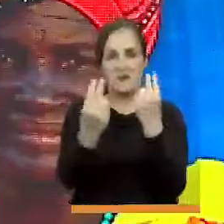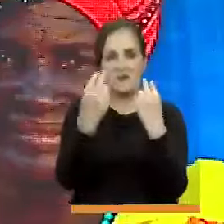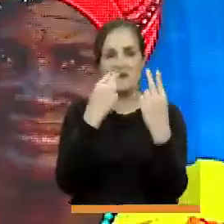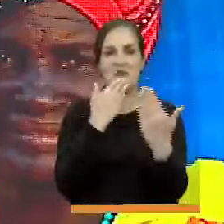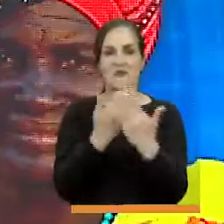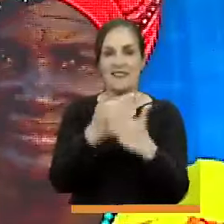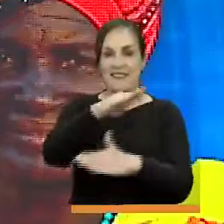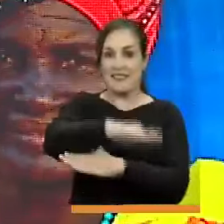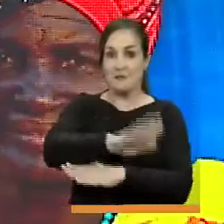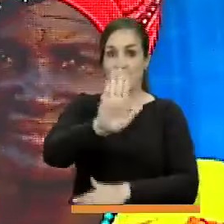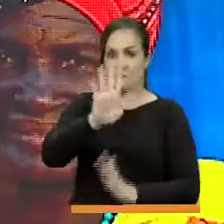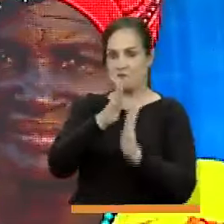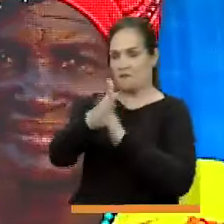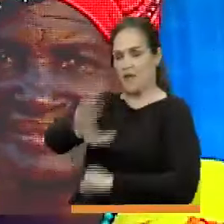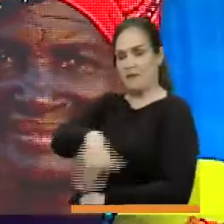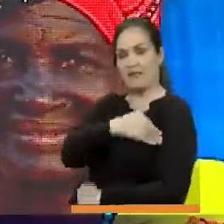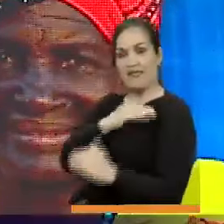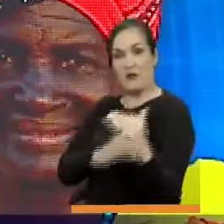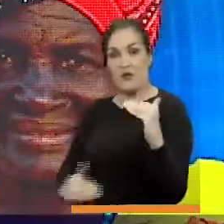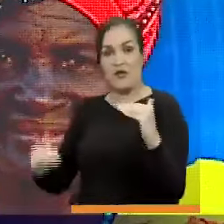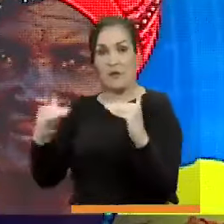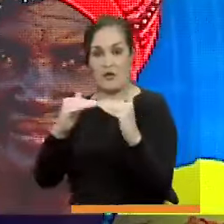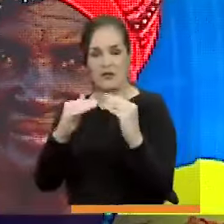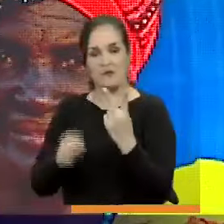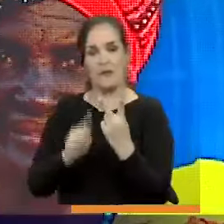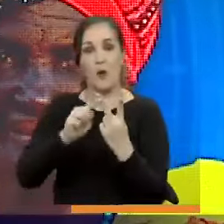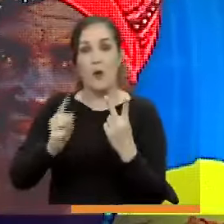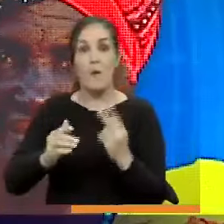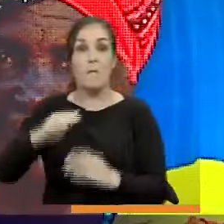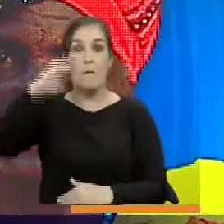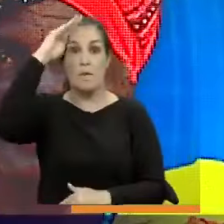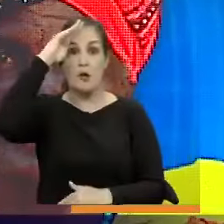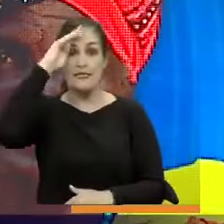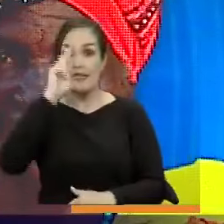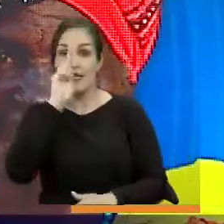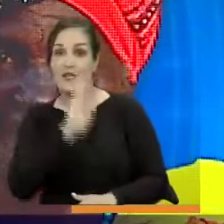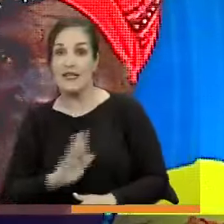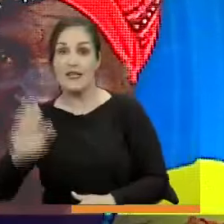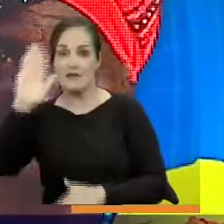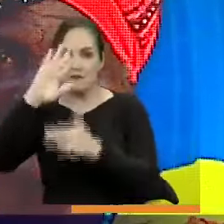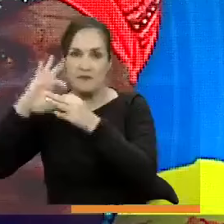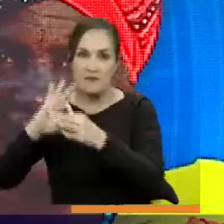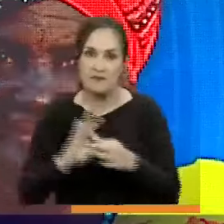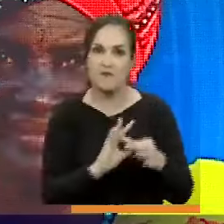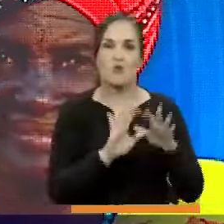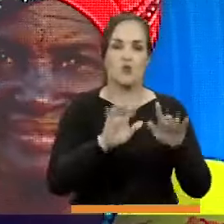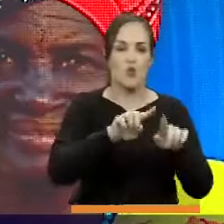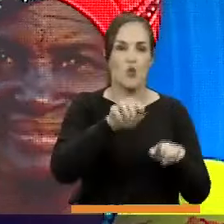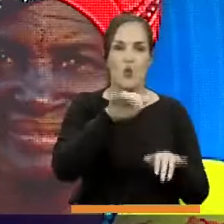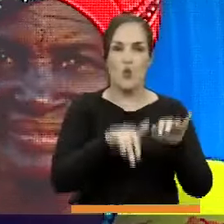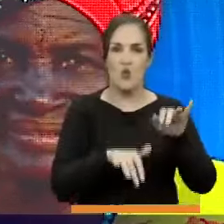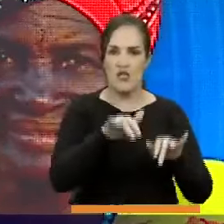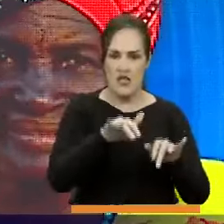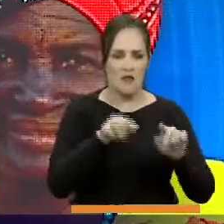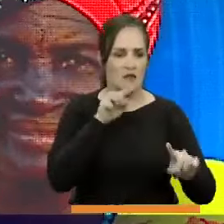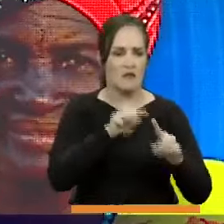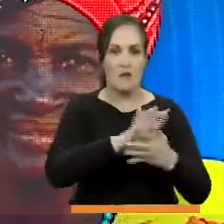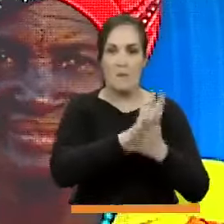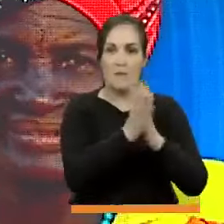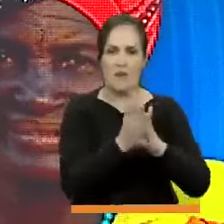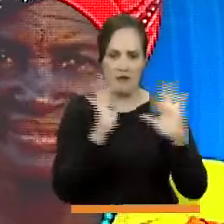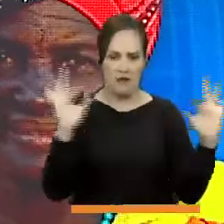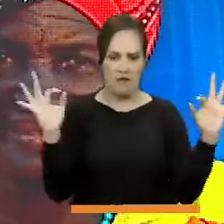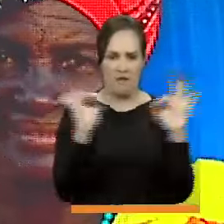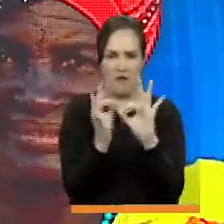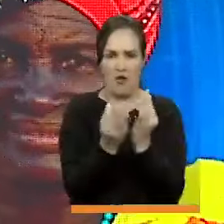Buenas tardes. El Ministerio de la Igualdad y la Policía Nacional, en Unidad para la Edificación de la Paz, a través del Grupo de Enfoque